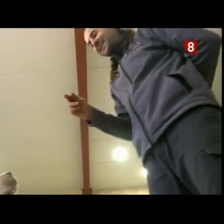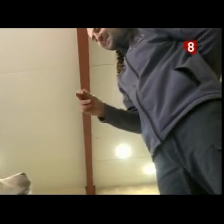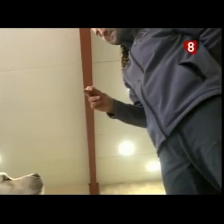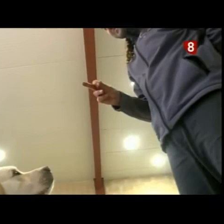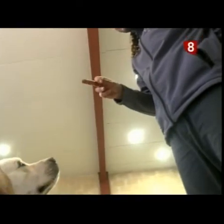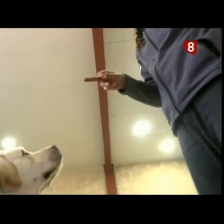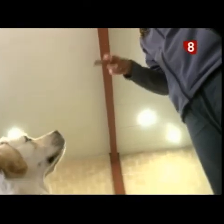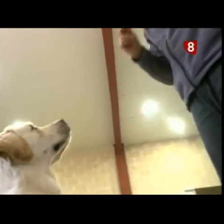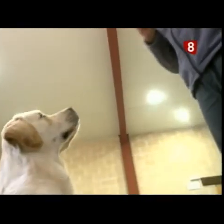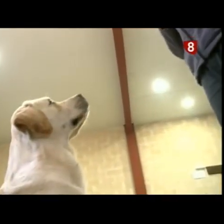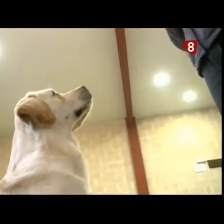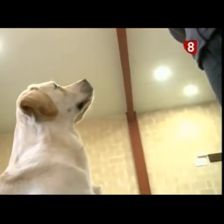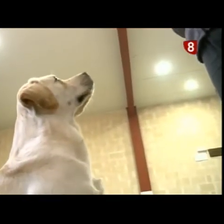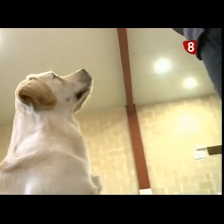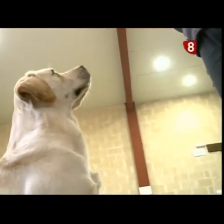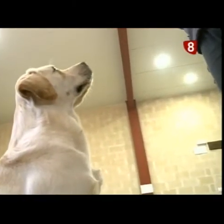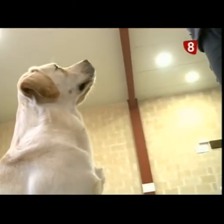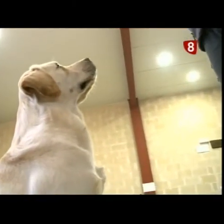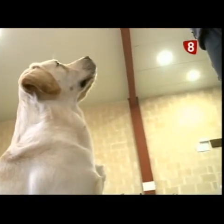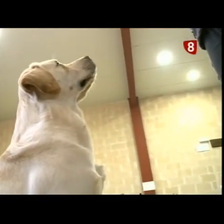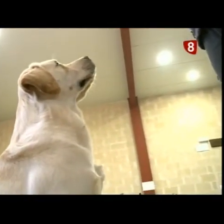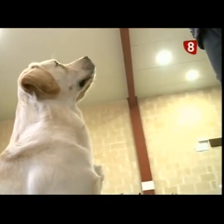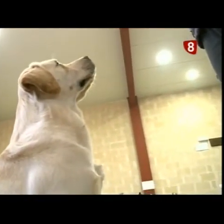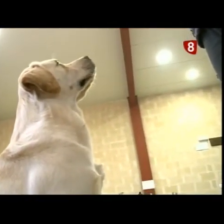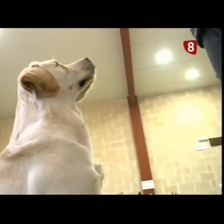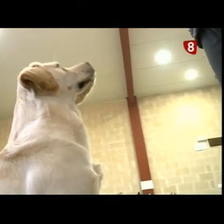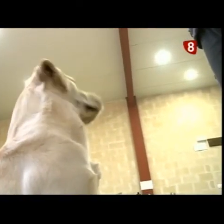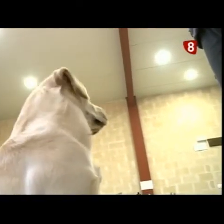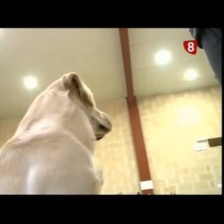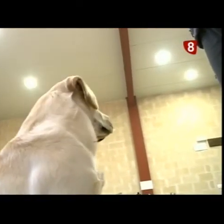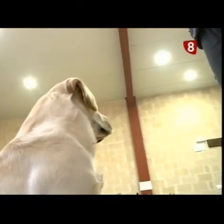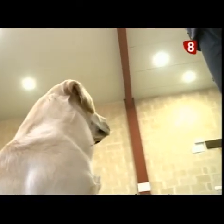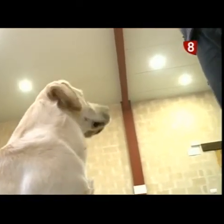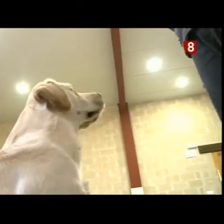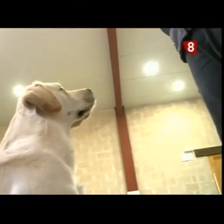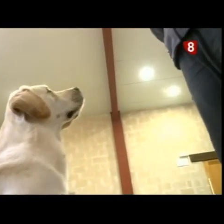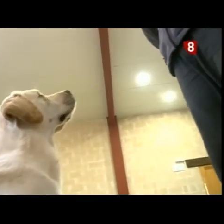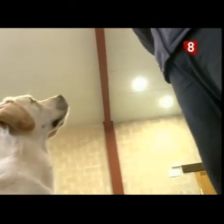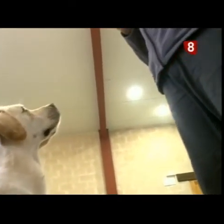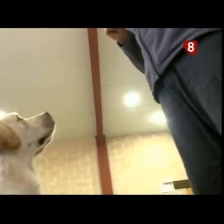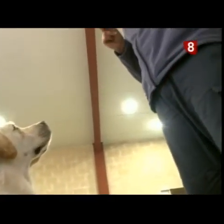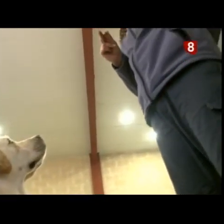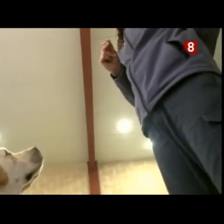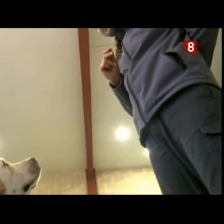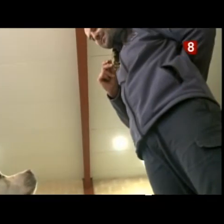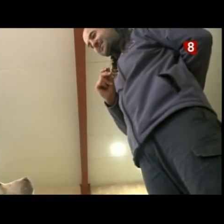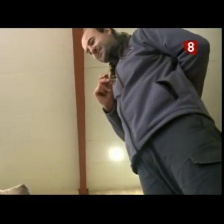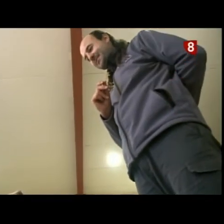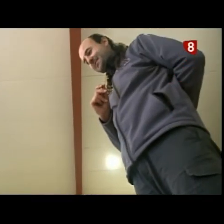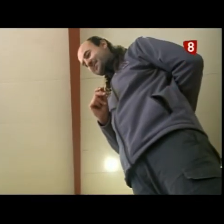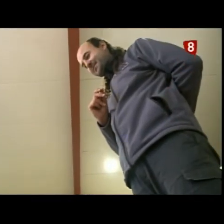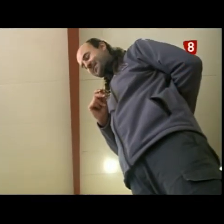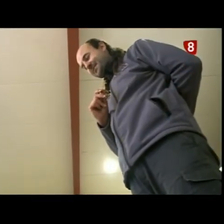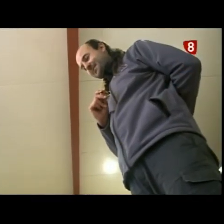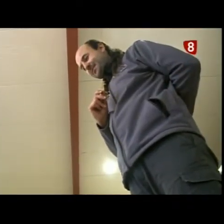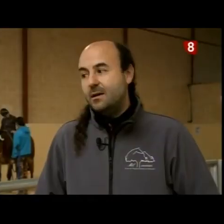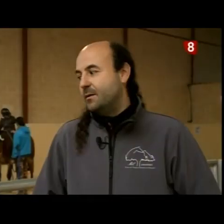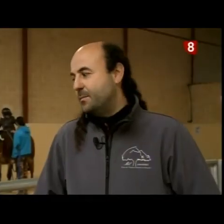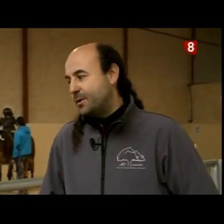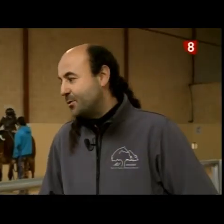qué cosas nos pueden servir, para qué cosas no. Y en función de eso, pues explotar al máximo a cada